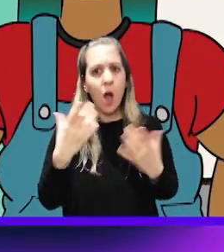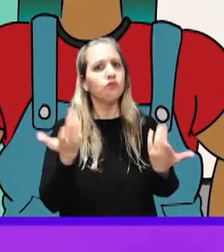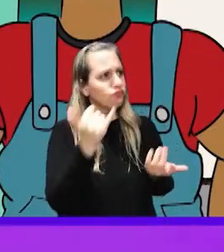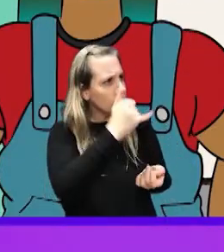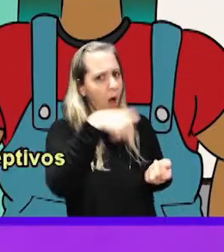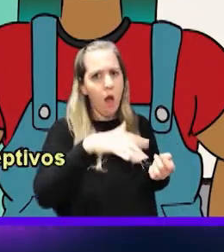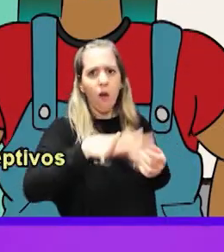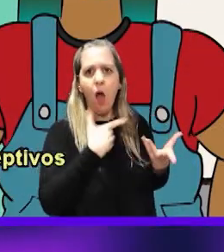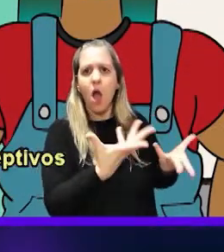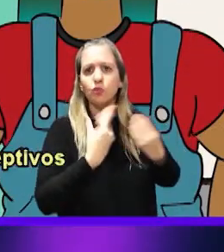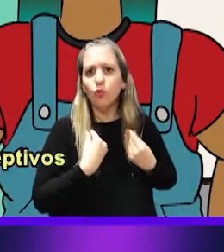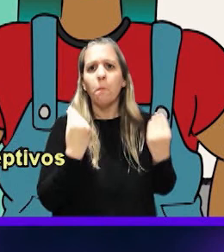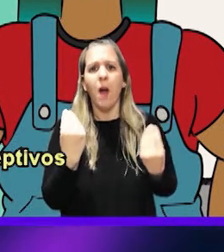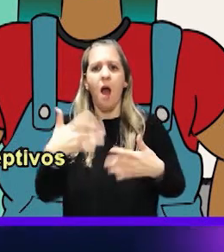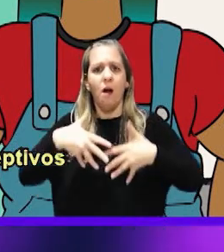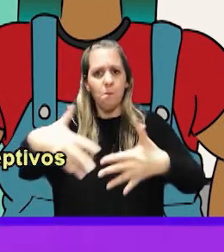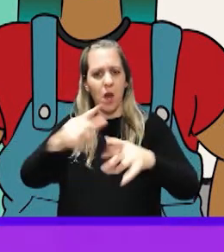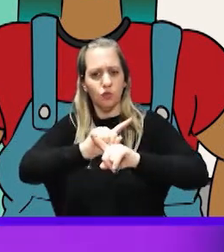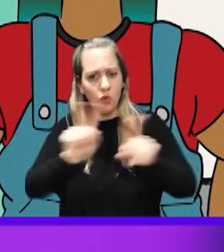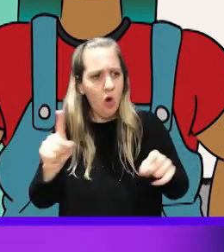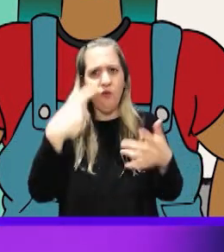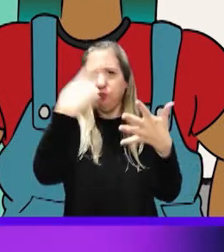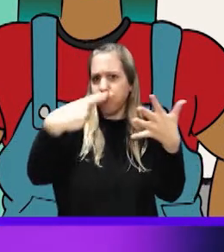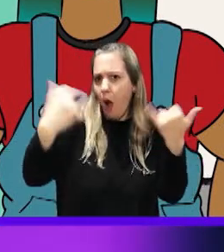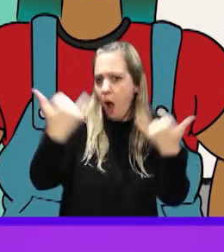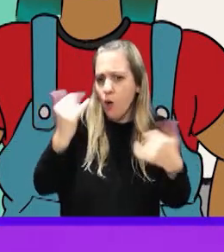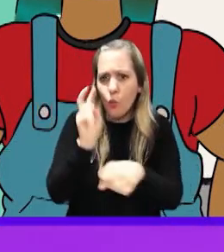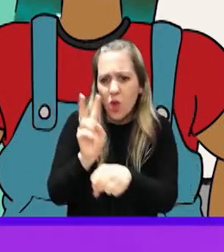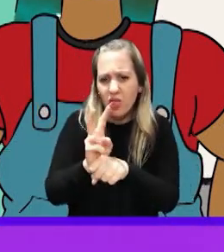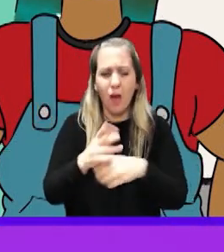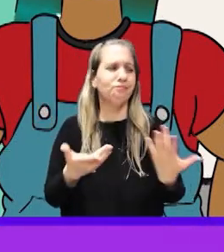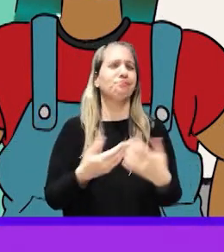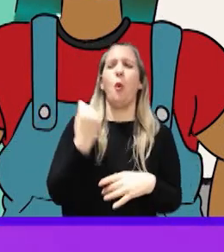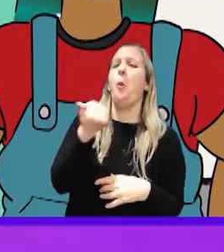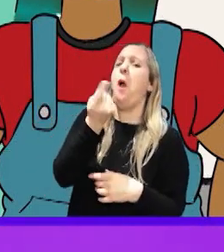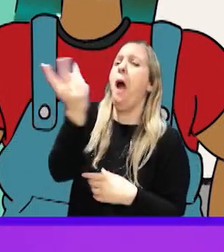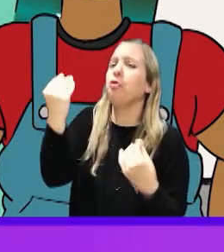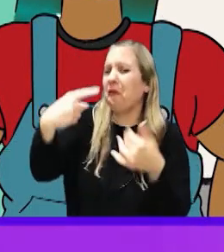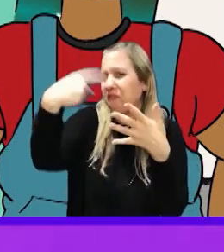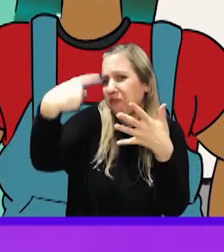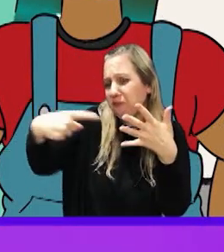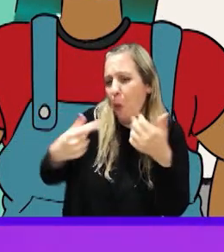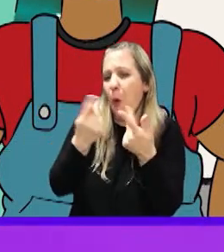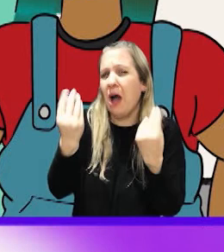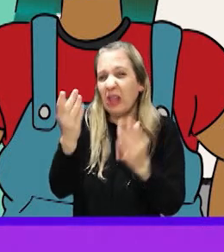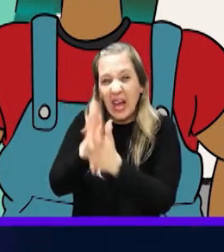voces para darles esa connotación de juventud que es muy necesaria también. ¿Cómo está